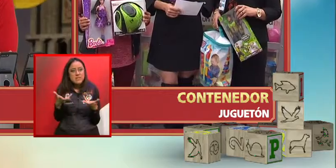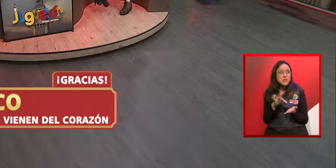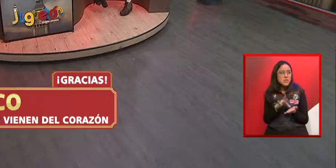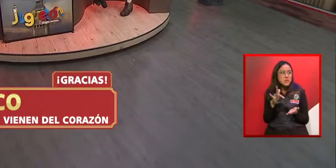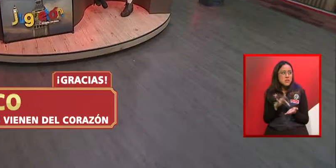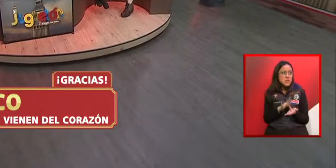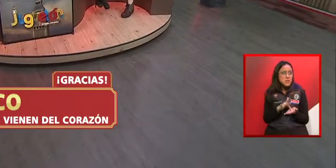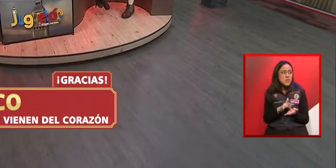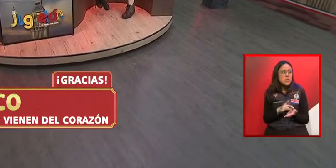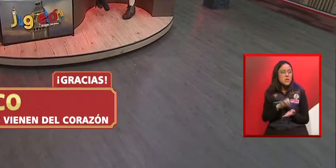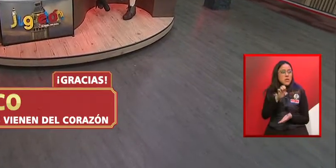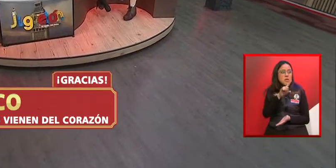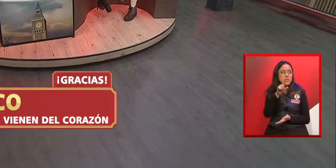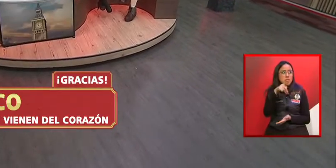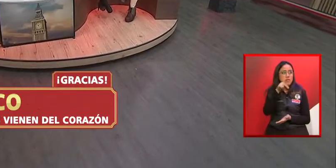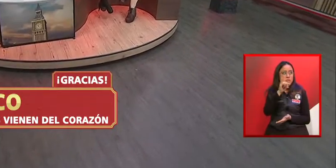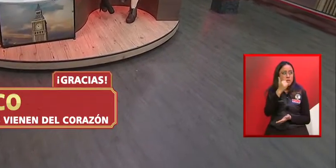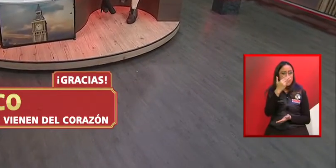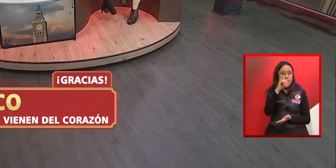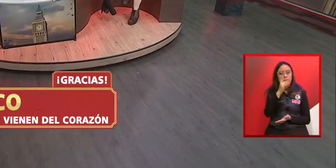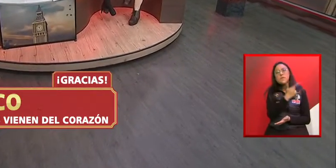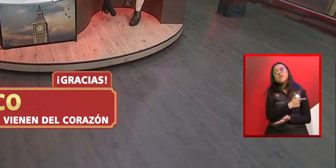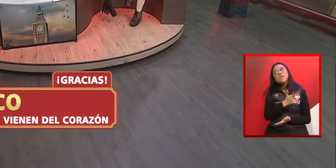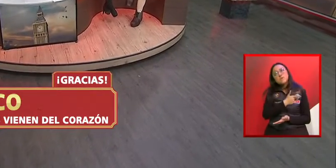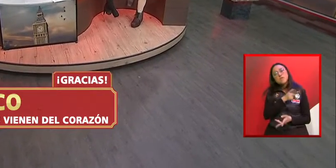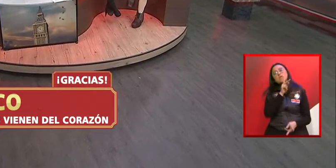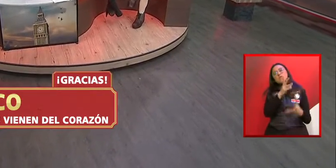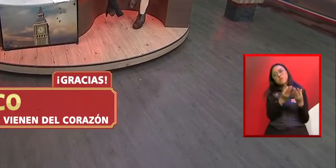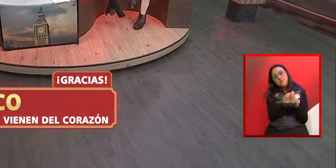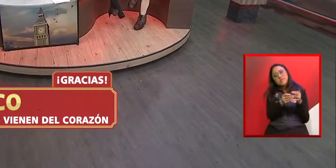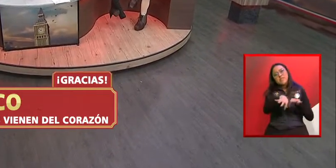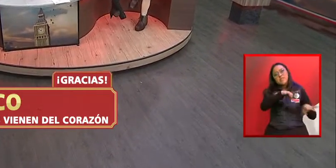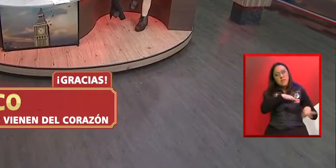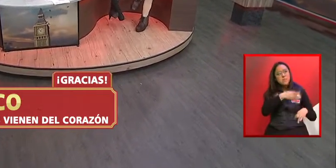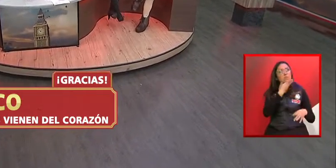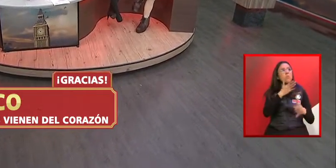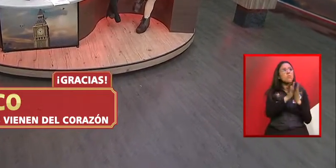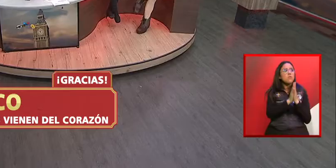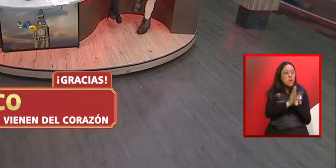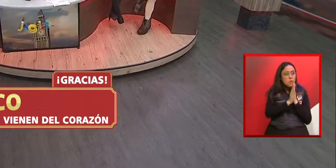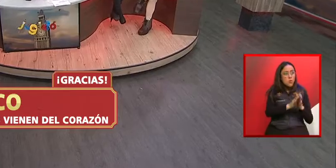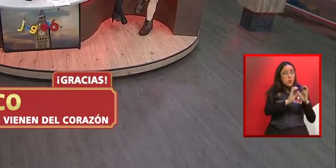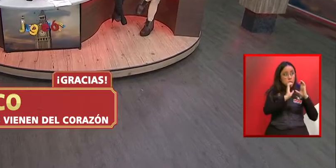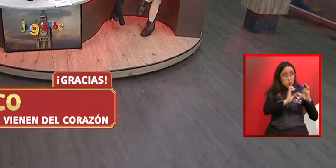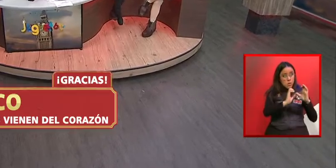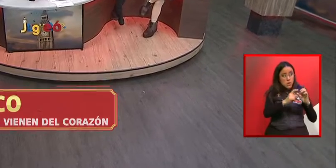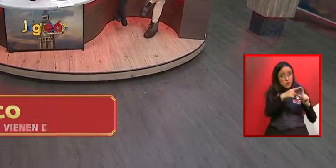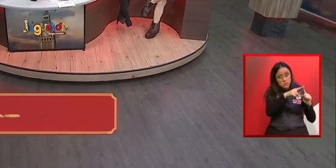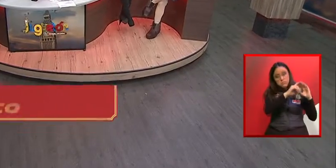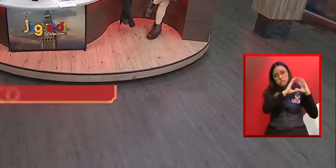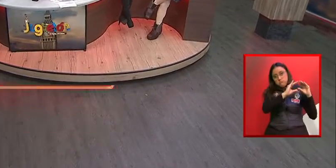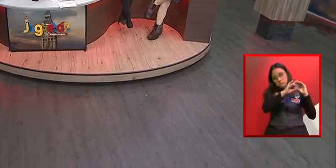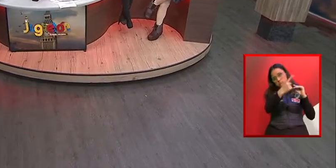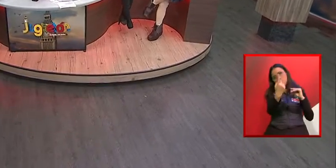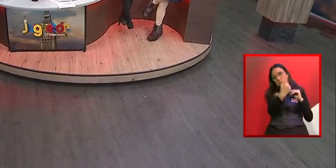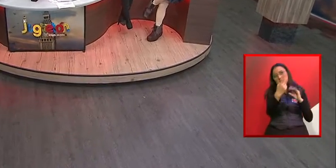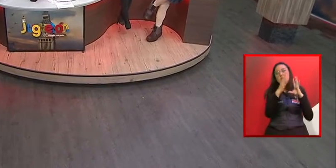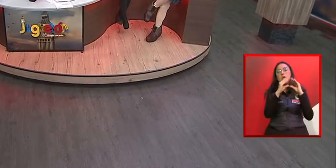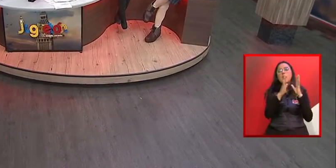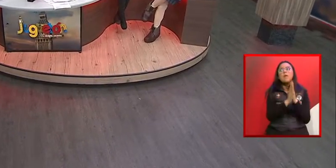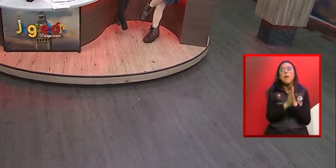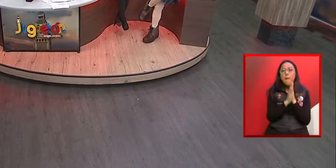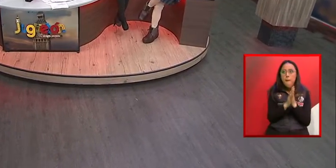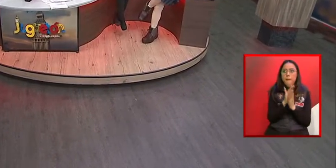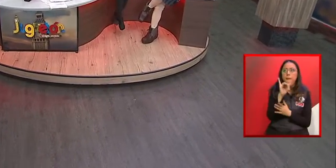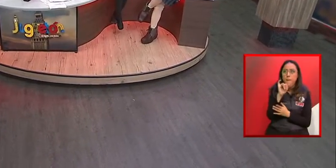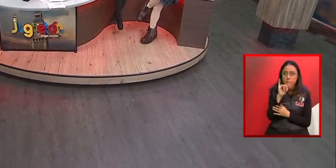Gracias. Skimmy Welch, es un placer trabajar con usted. Y le encargo, oficial, que me lo eduque a este peladito,